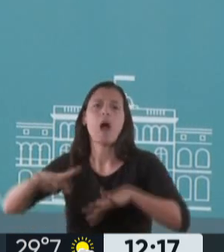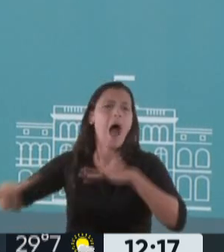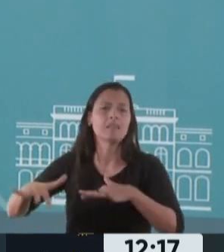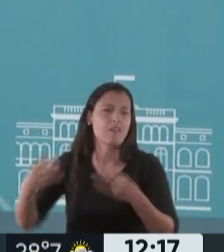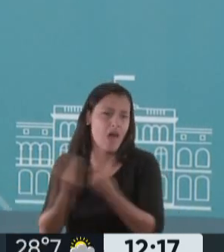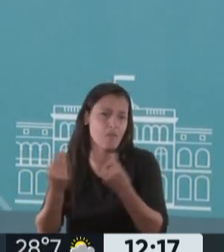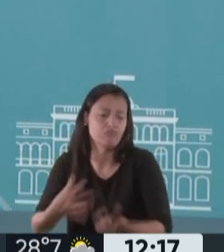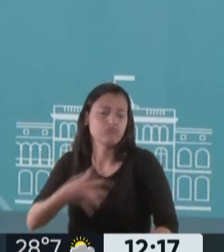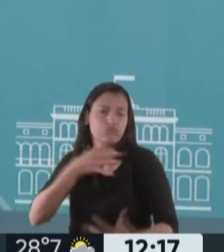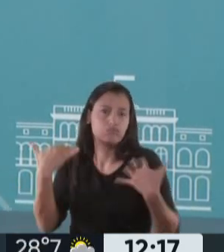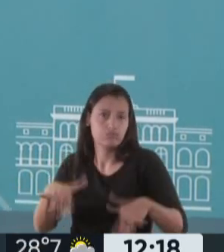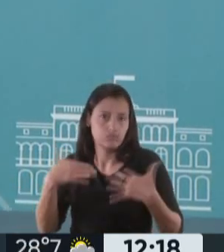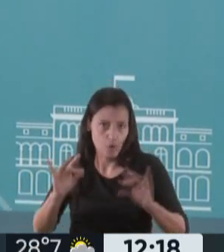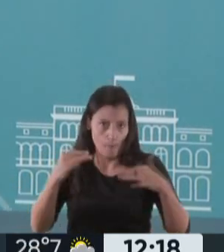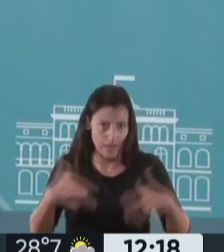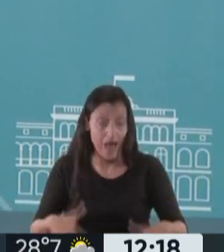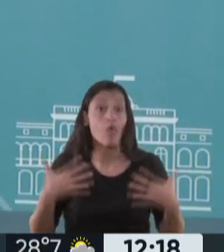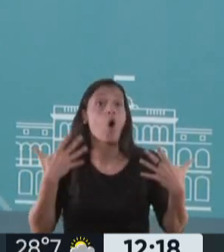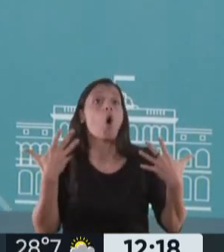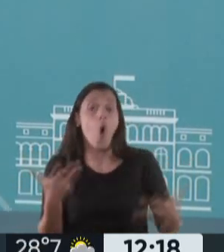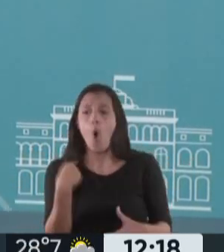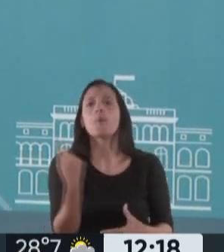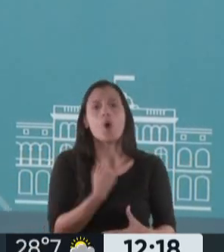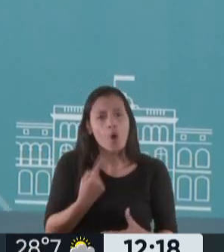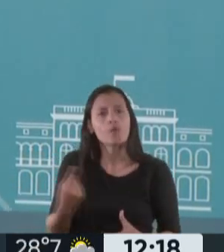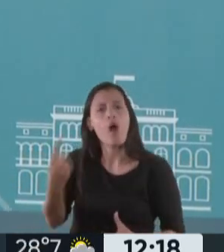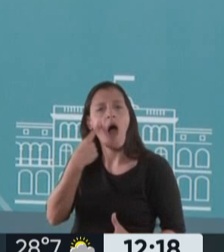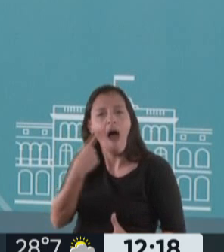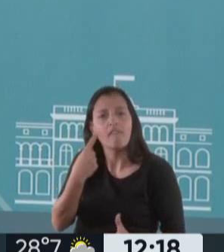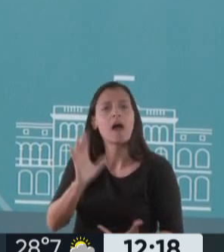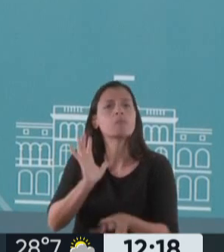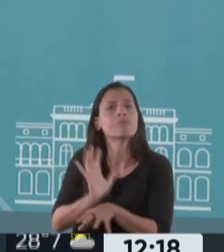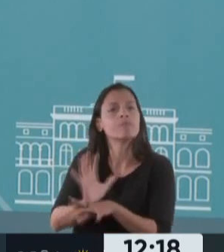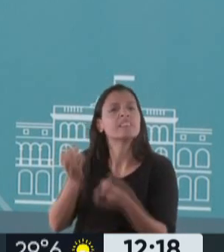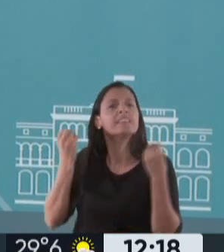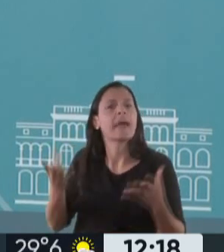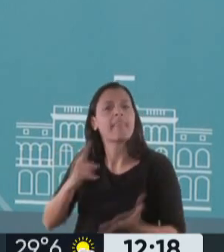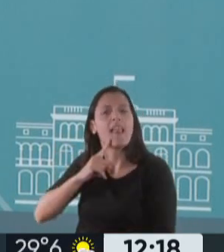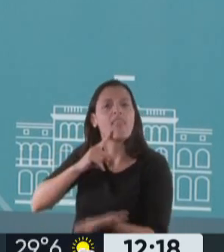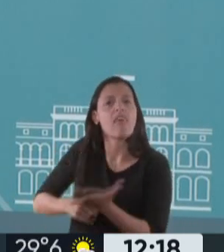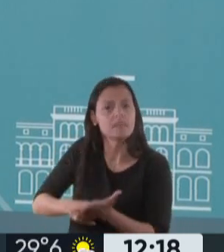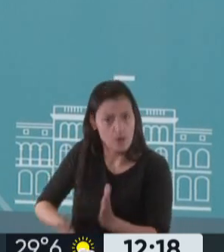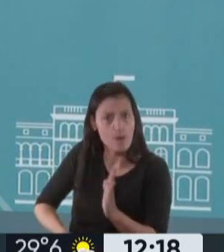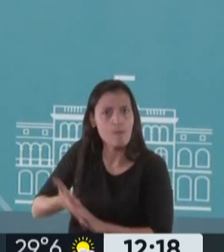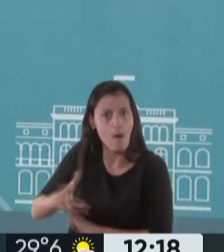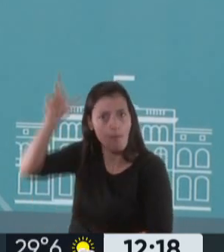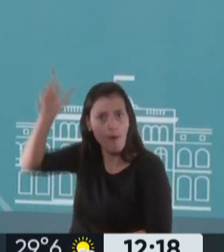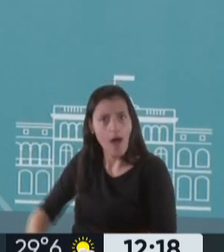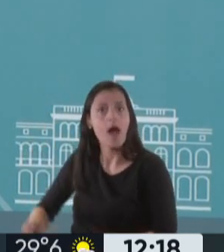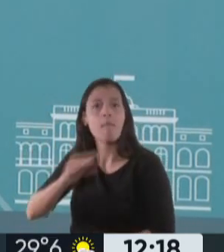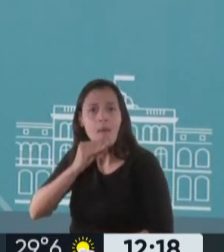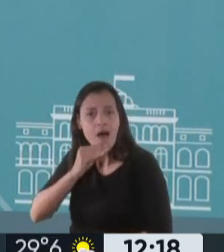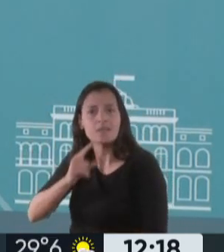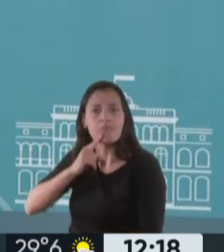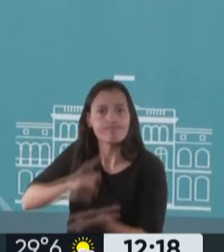digamos, muy compleja. Así que obviamente estamos siguiendo muy de cerca las decisiones que va tomando el ministro